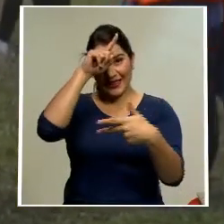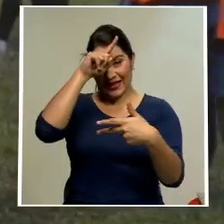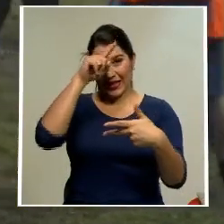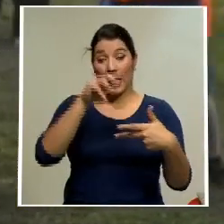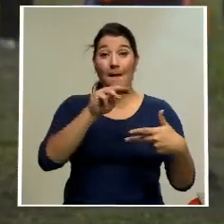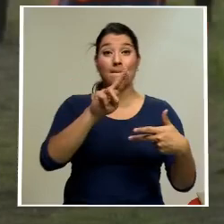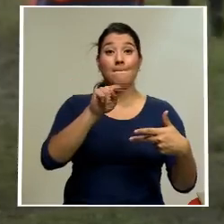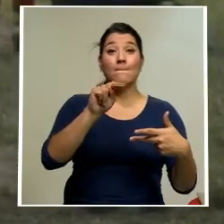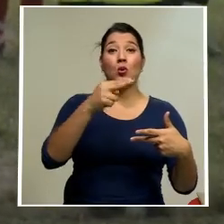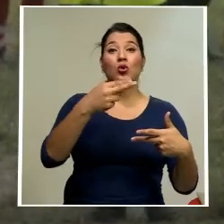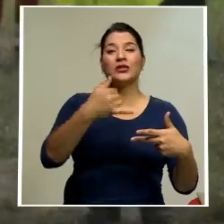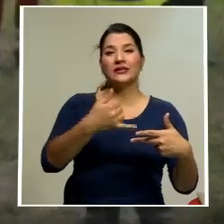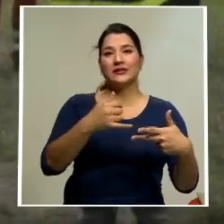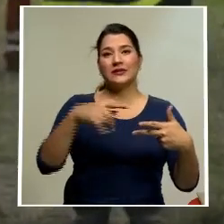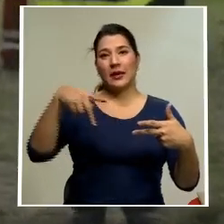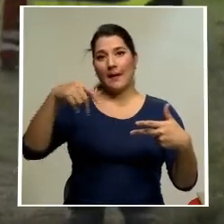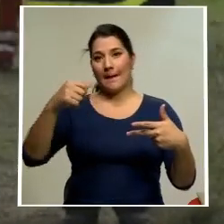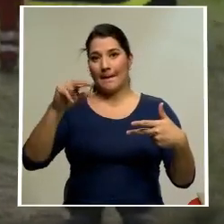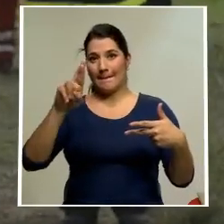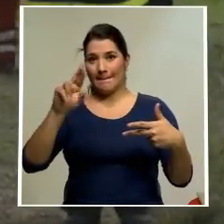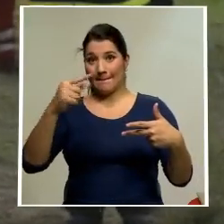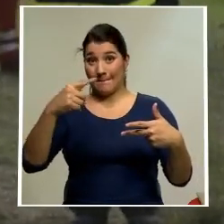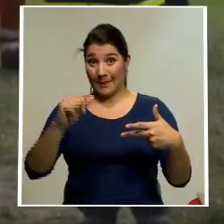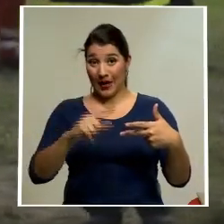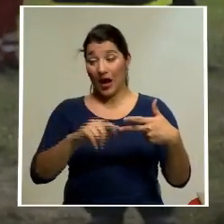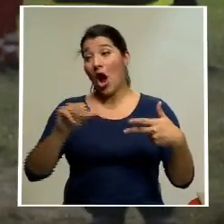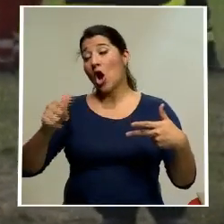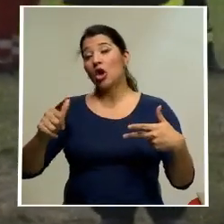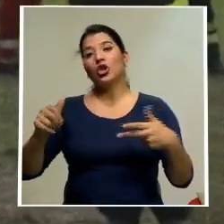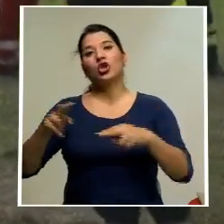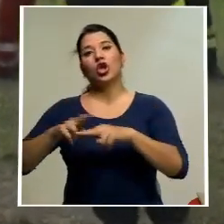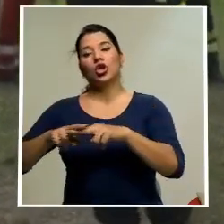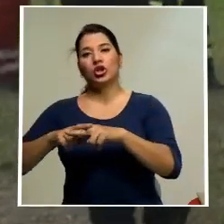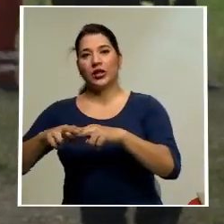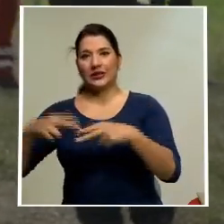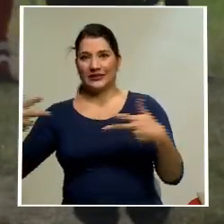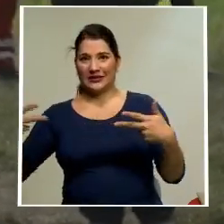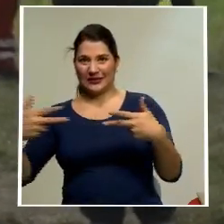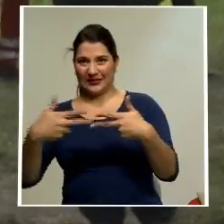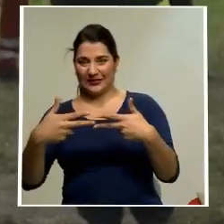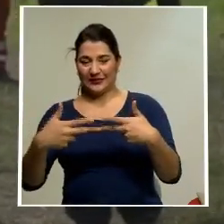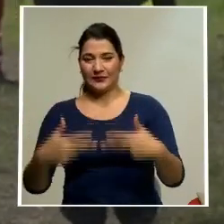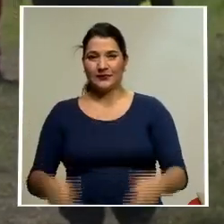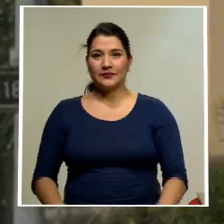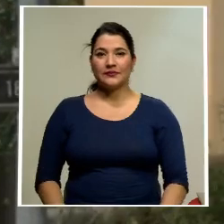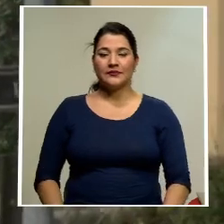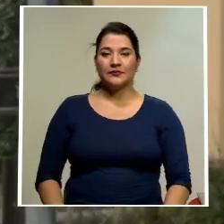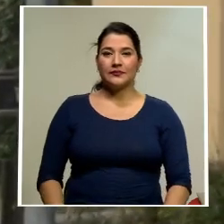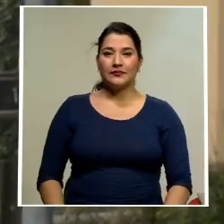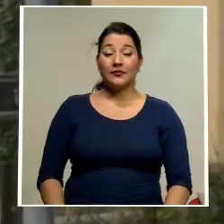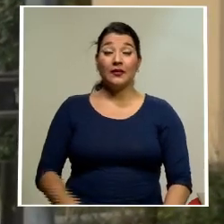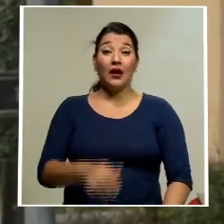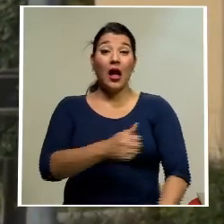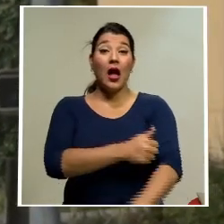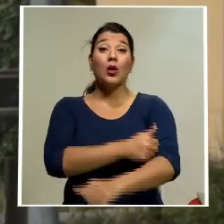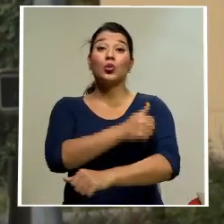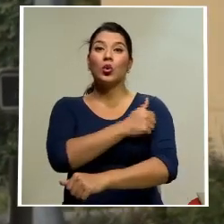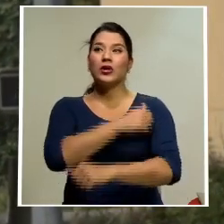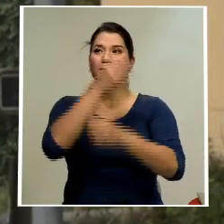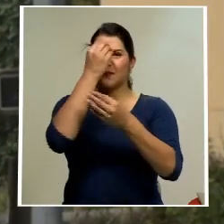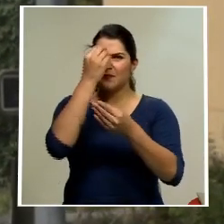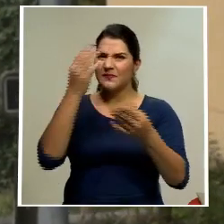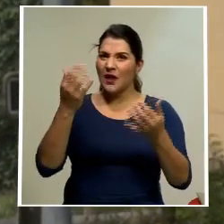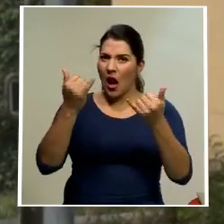Múnich y Praga. El otro era un tren regional que viajaba entre las ciudades checas de Pilsen y Domažlice. Las autoridades anunciaron